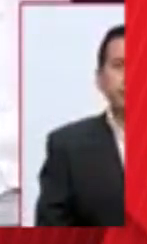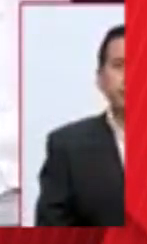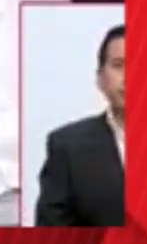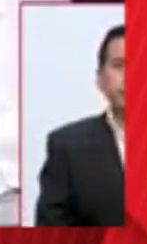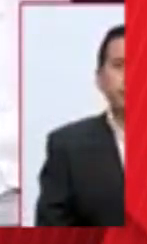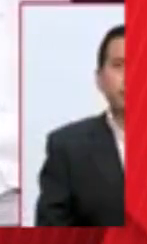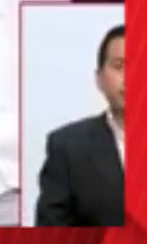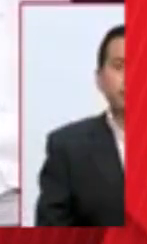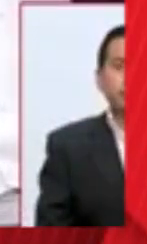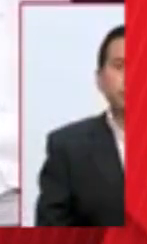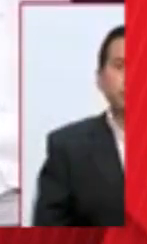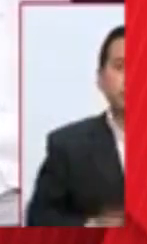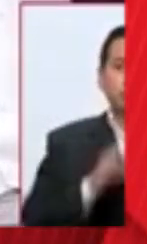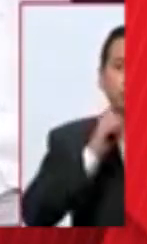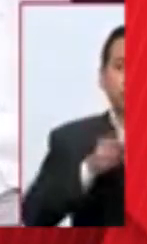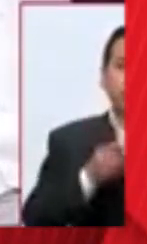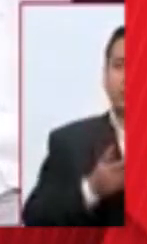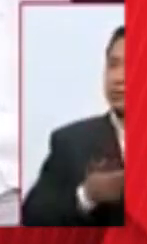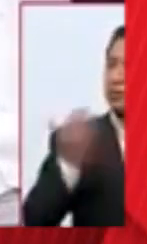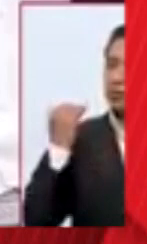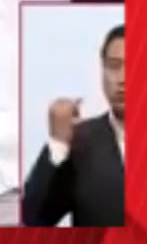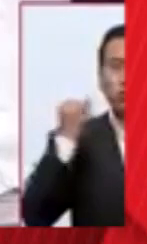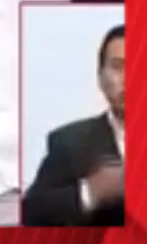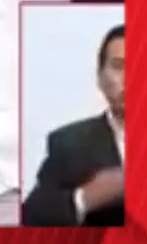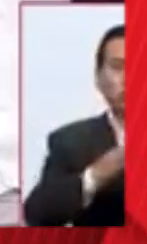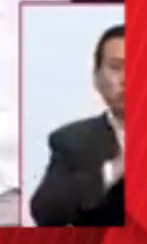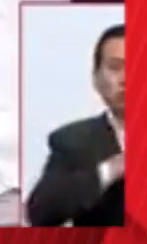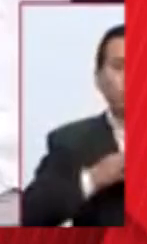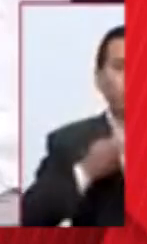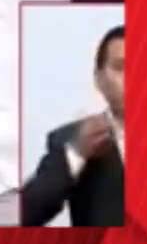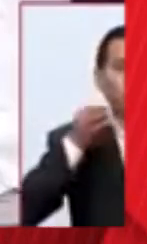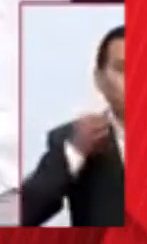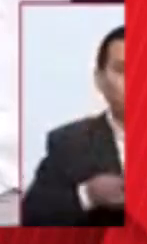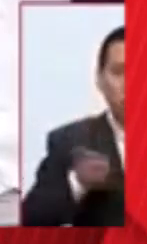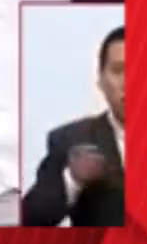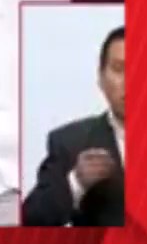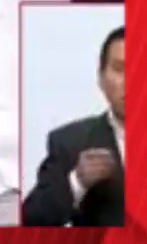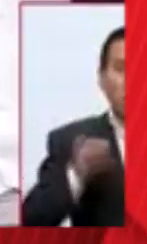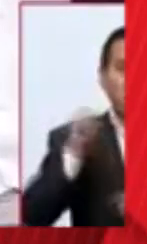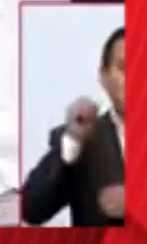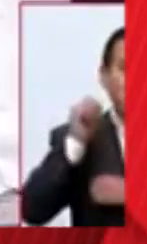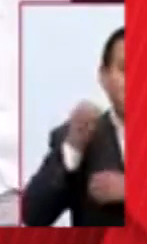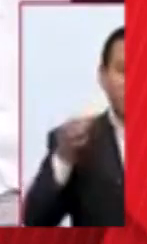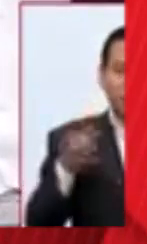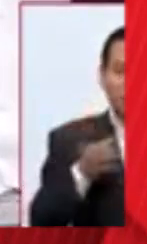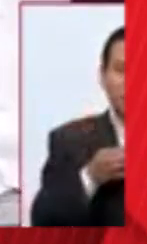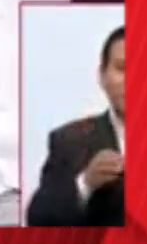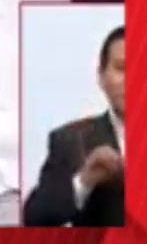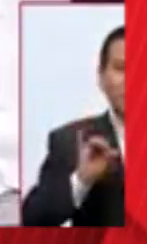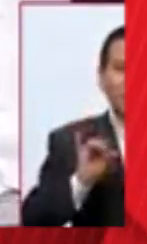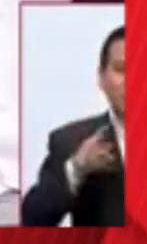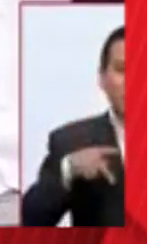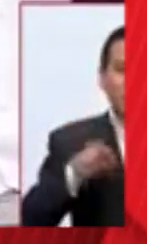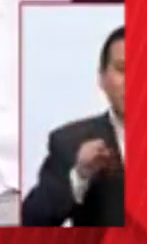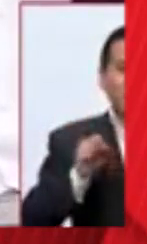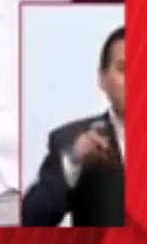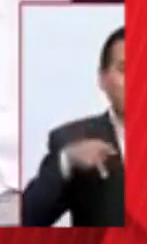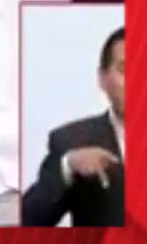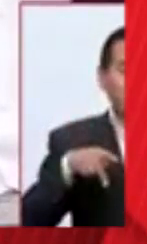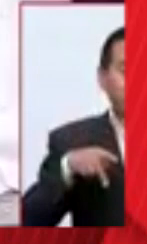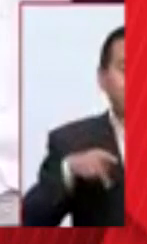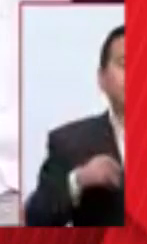Por mandato del último congreso ordinario del Movimiento al Socialismo, instrumento político por la soberanía de los